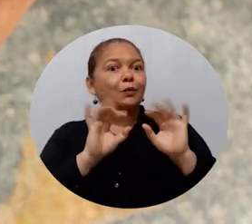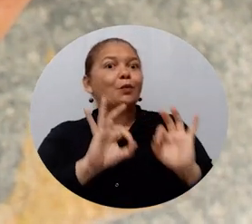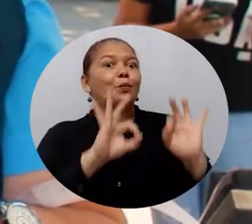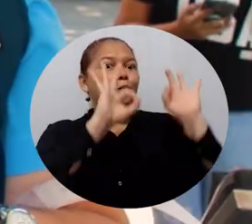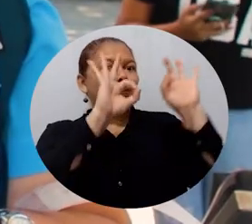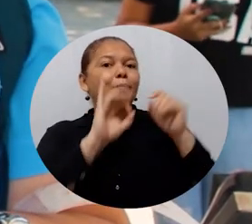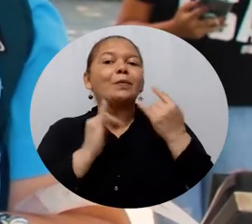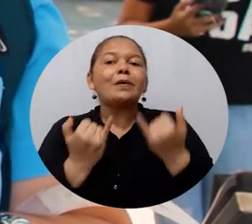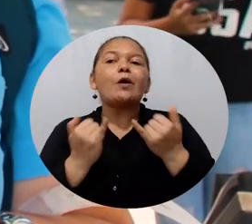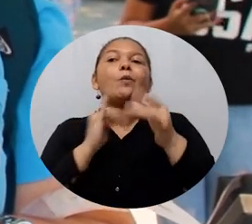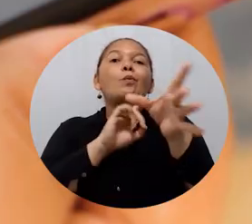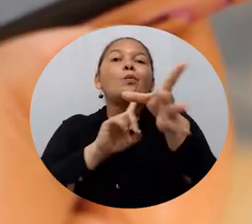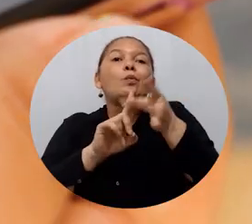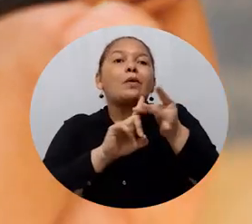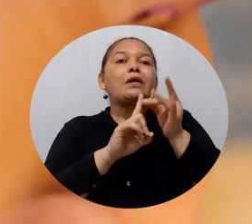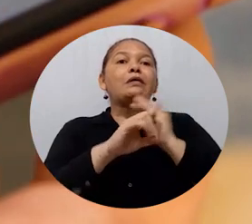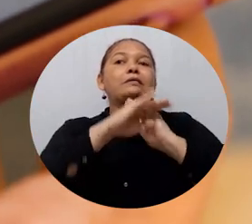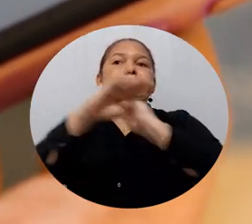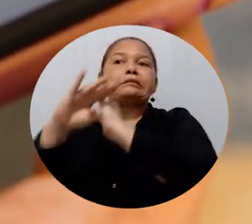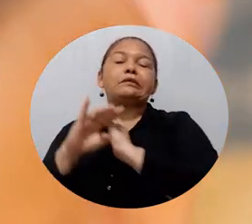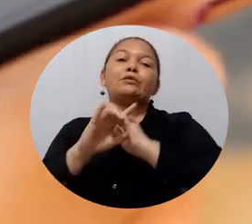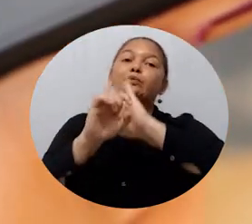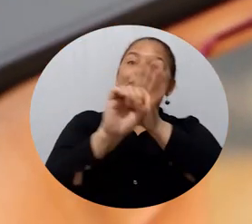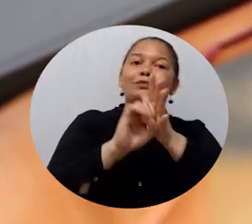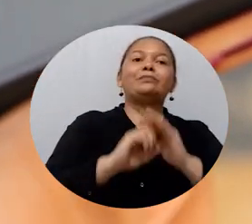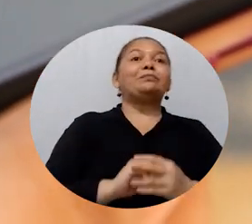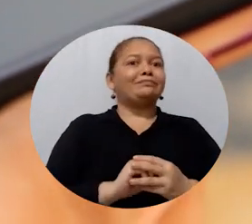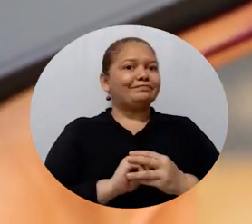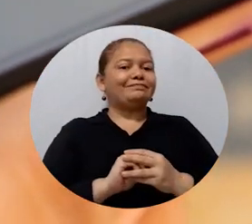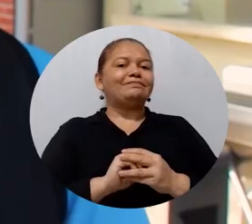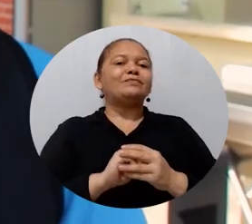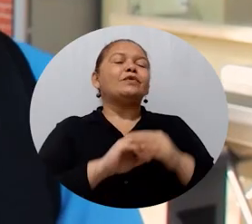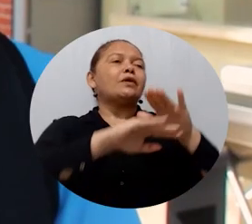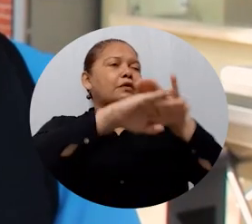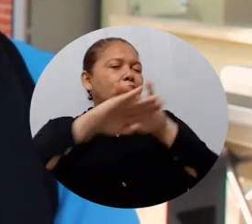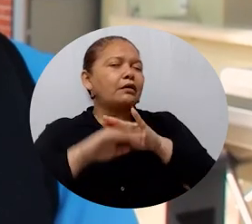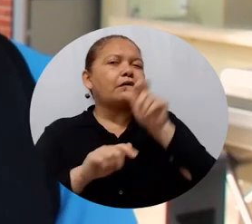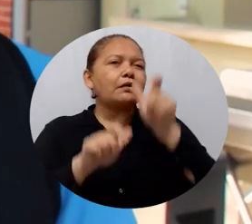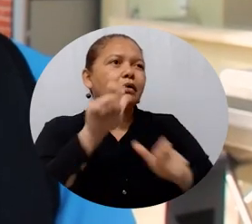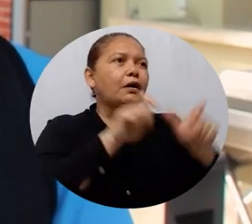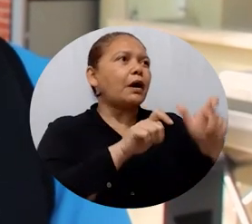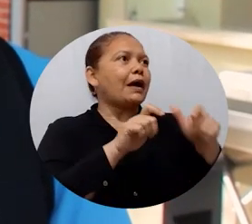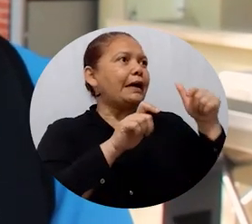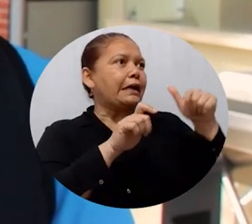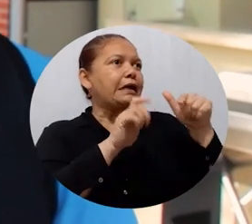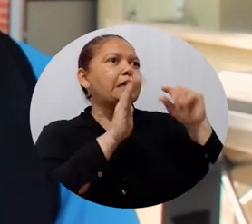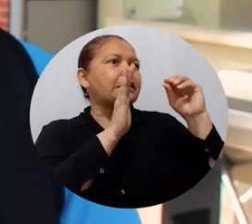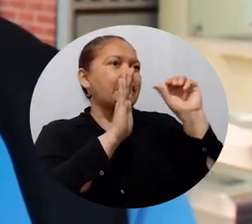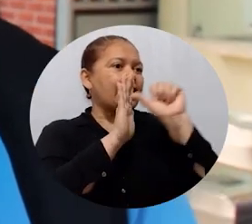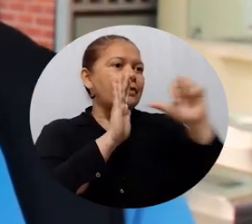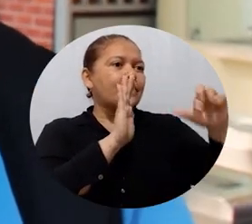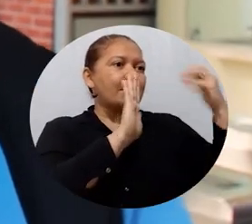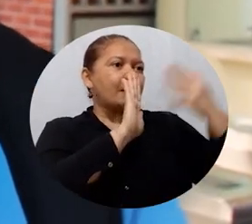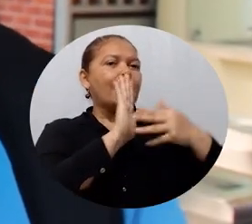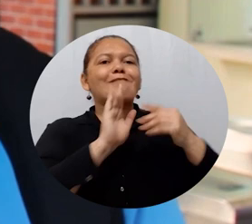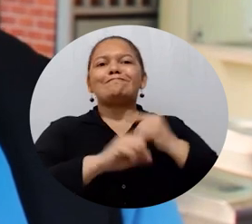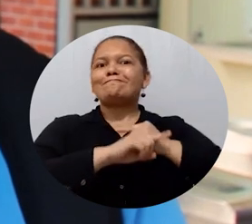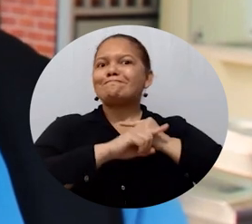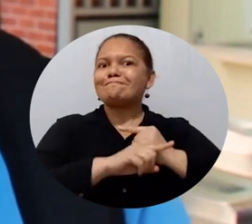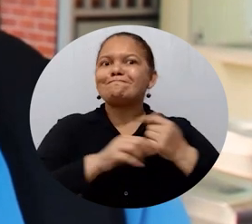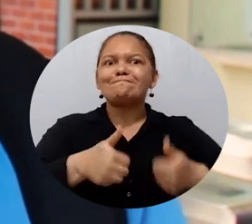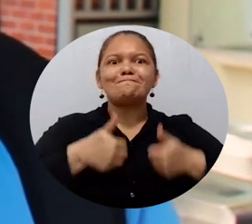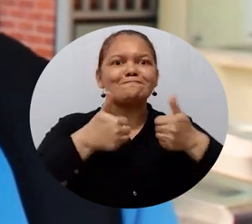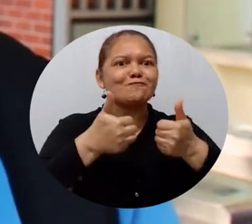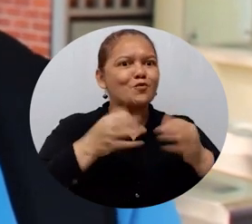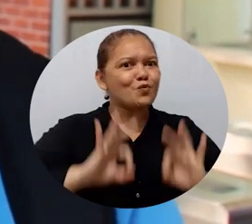propagación de contagio por contacto del cob y 19 pensaron en los estudiantes al momento de hacer esta aplicación se nos facilitó un poco más